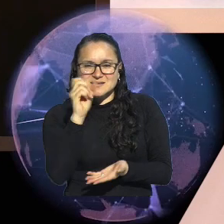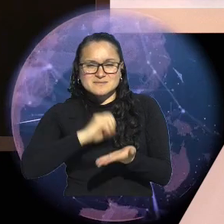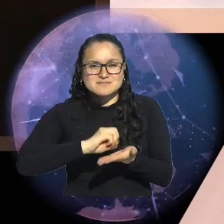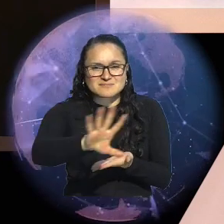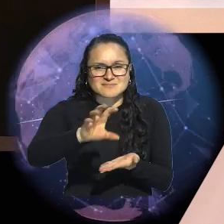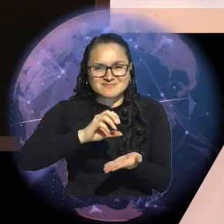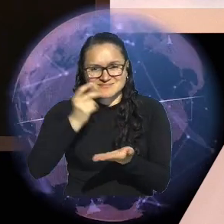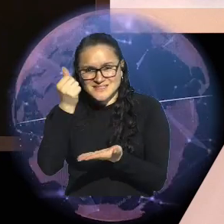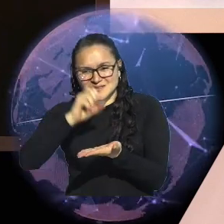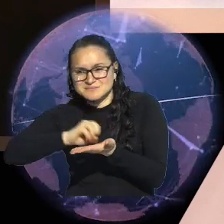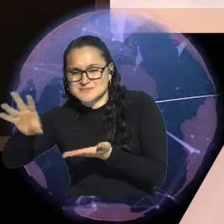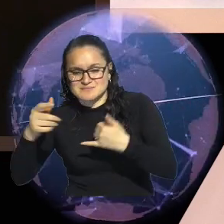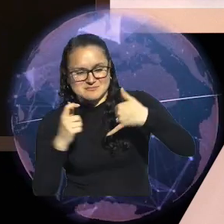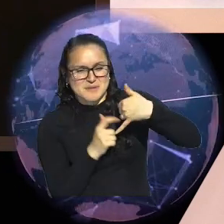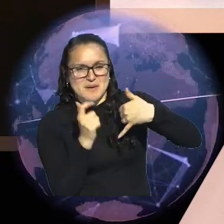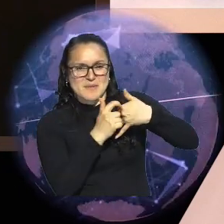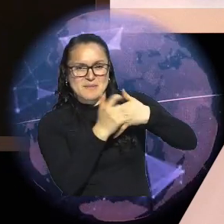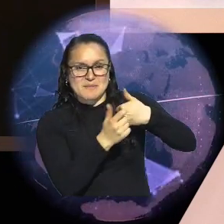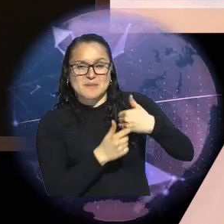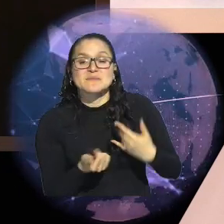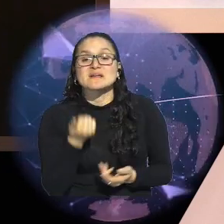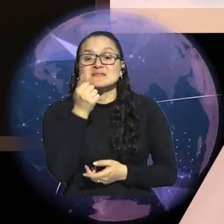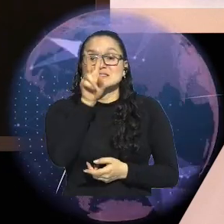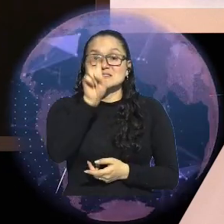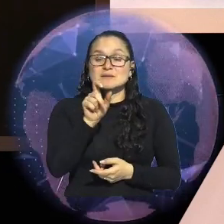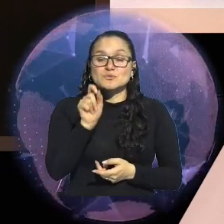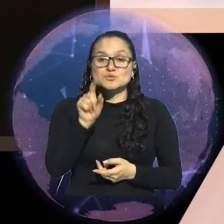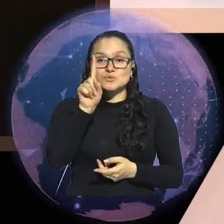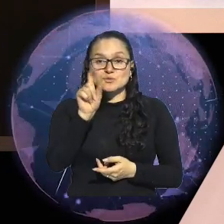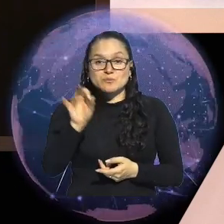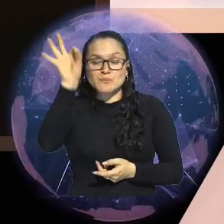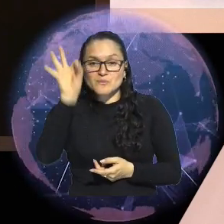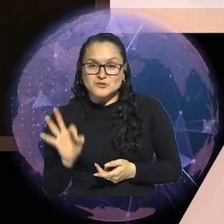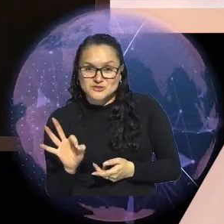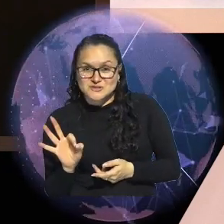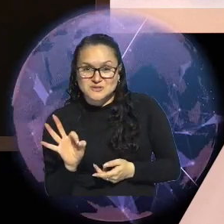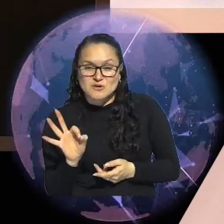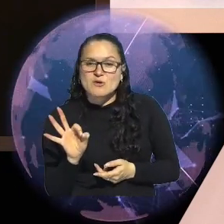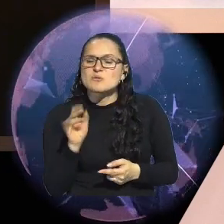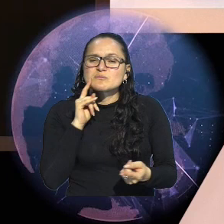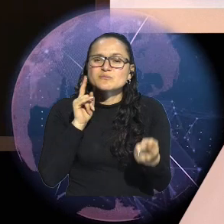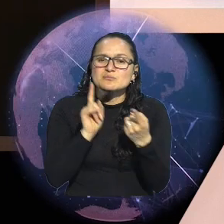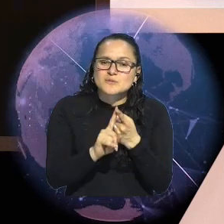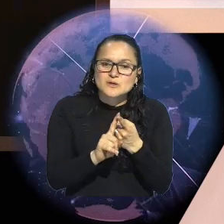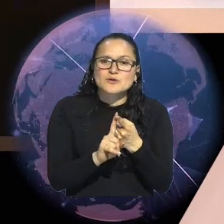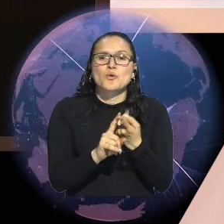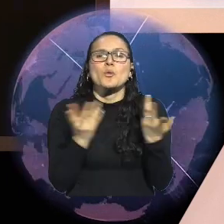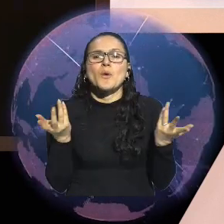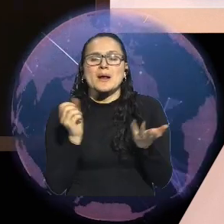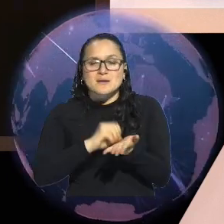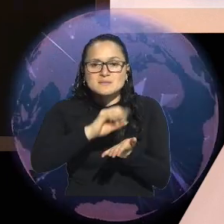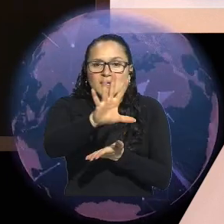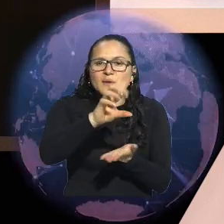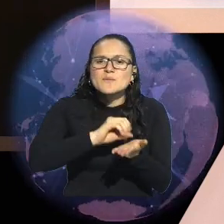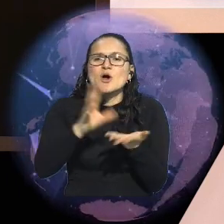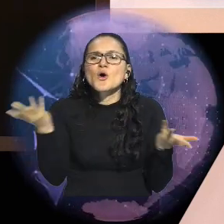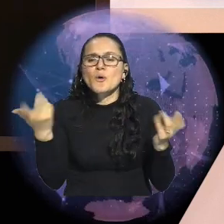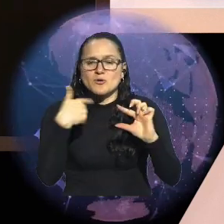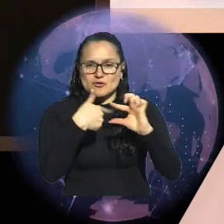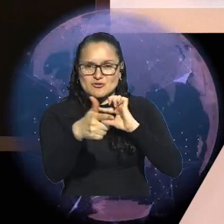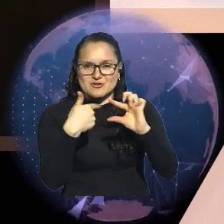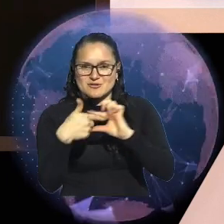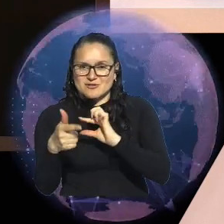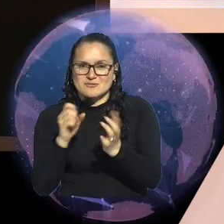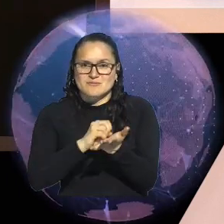nacionales y el 17.1 con cientos de dichas transacciones correspondió a envíos de correos realizados a través de la